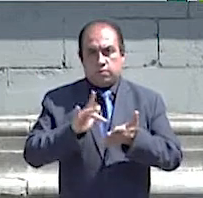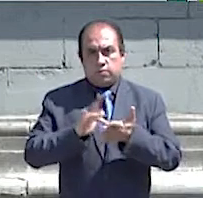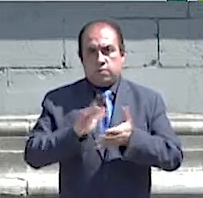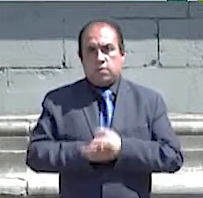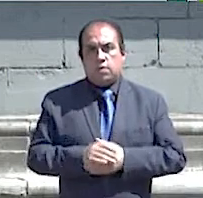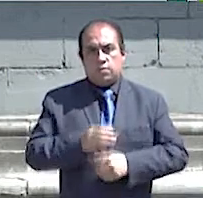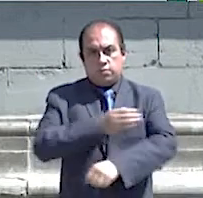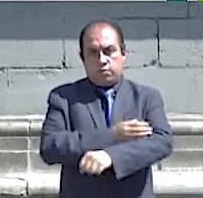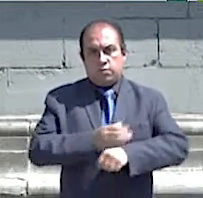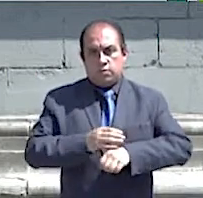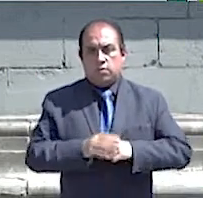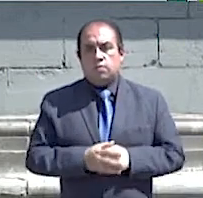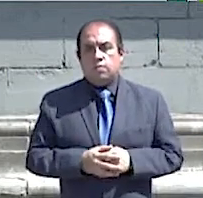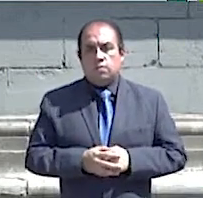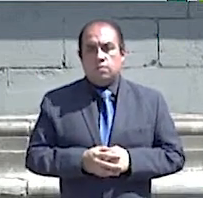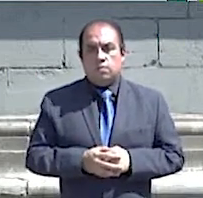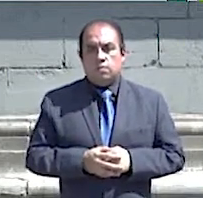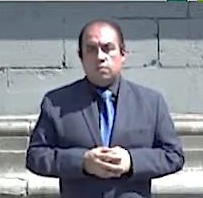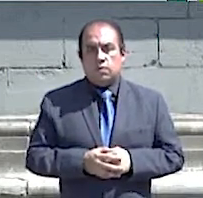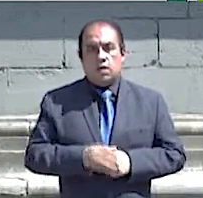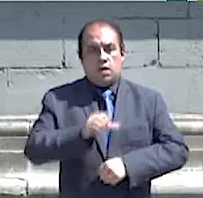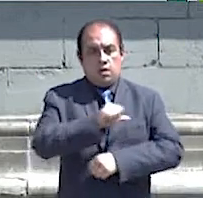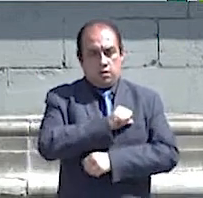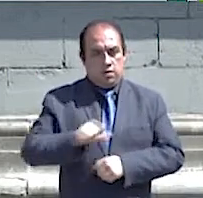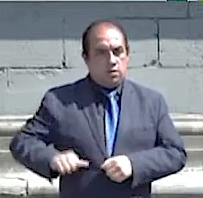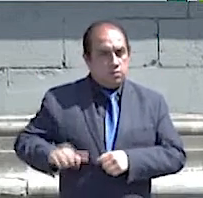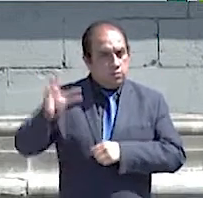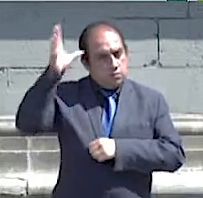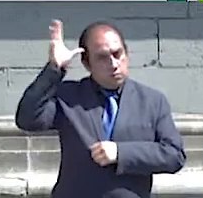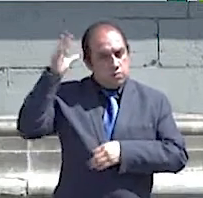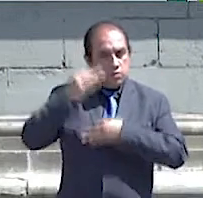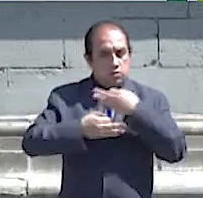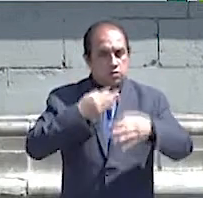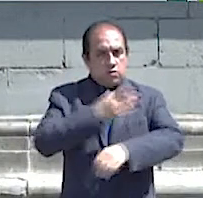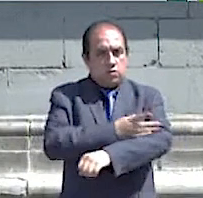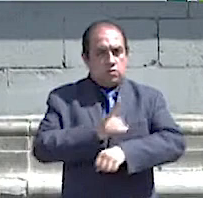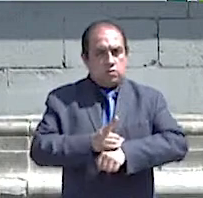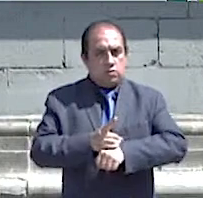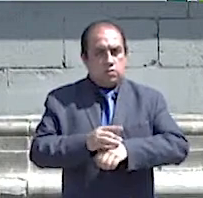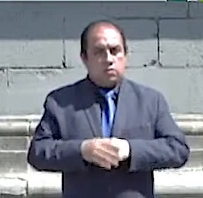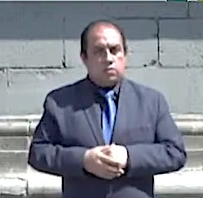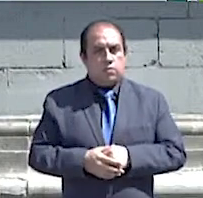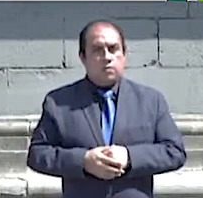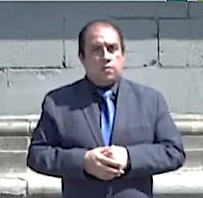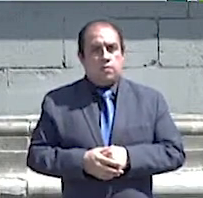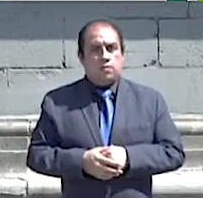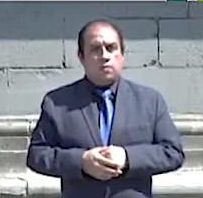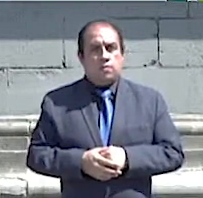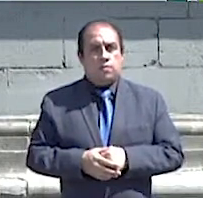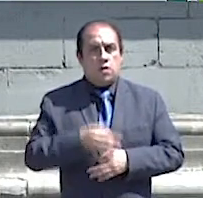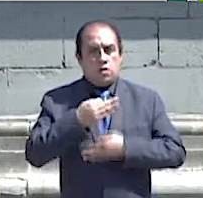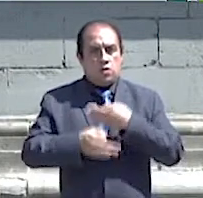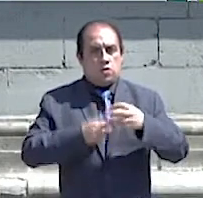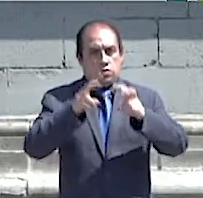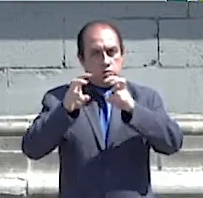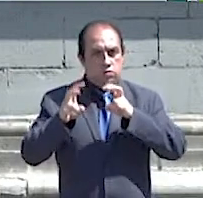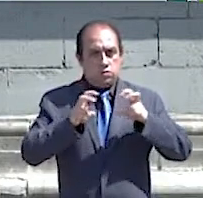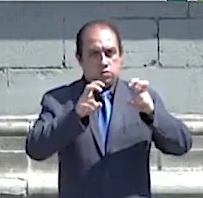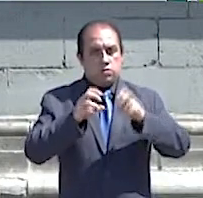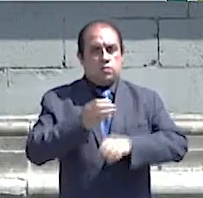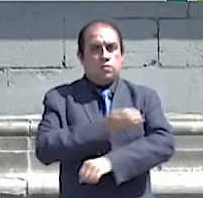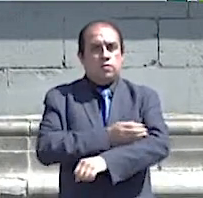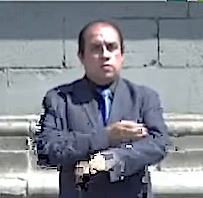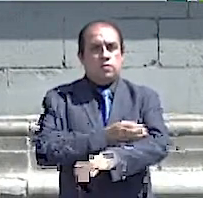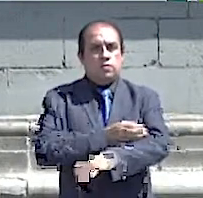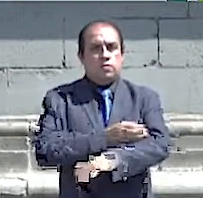el acompañamiento, y de la alcaldía Cuauhtémoc por toda la coordinación en estos y otros varios temas. Se acompañan